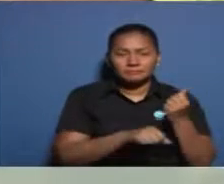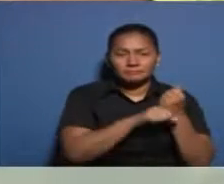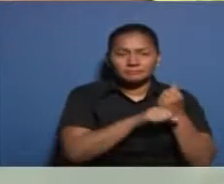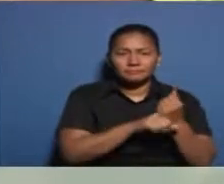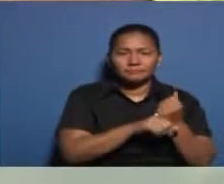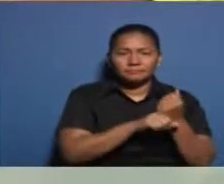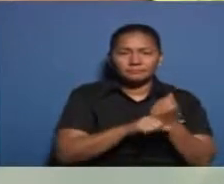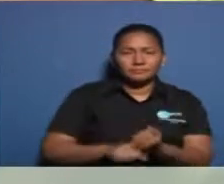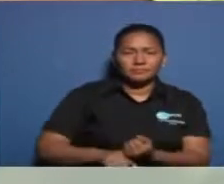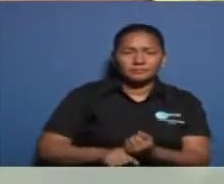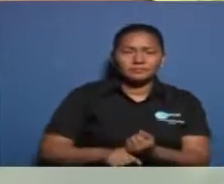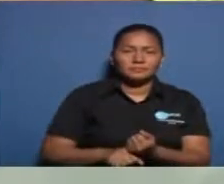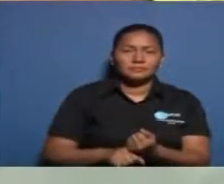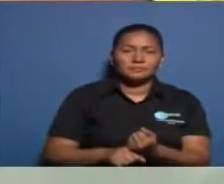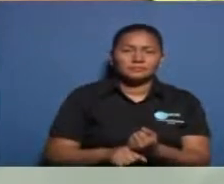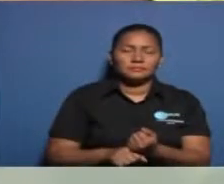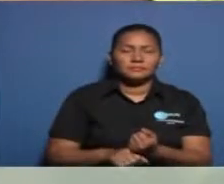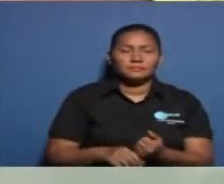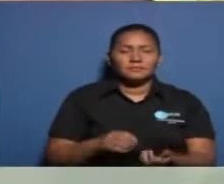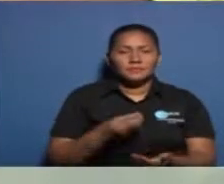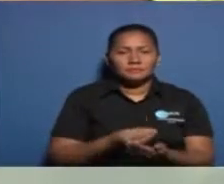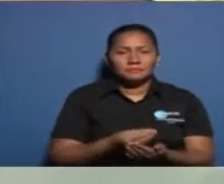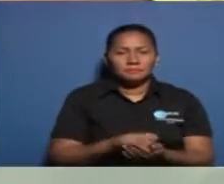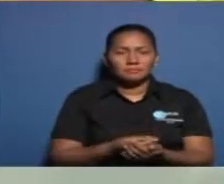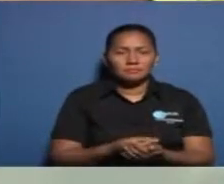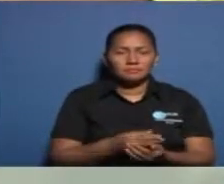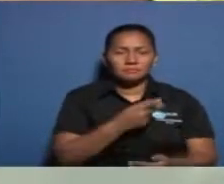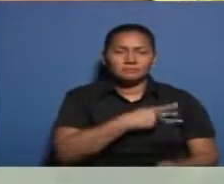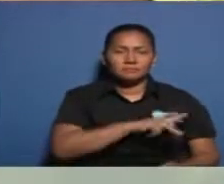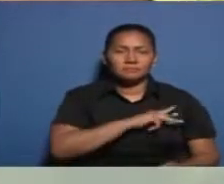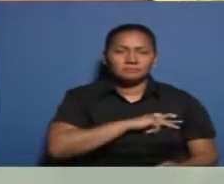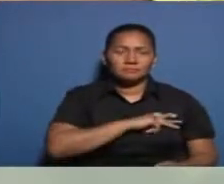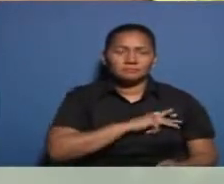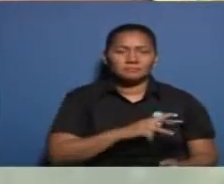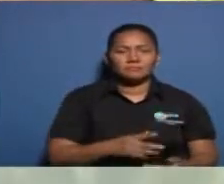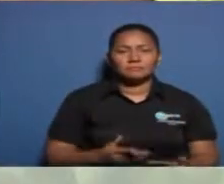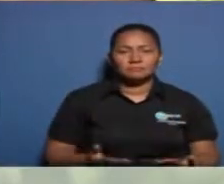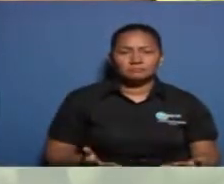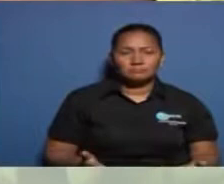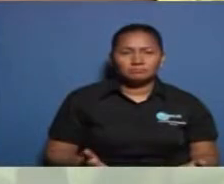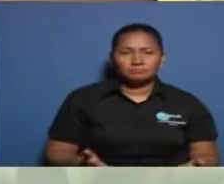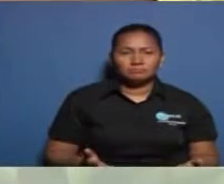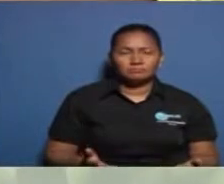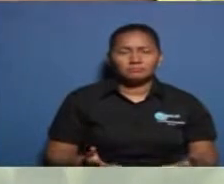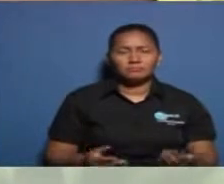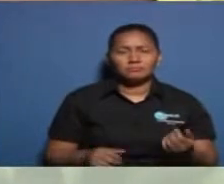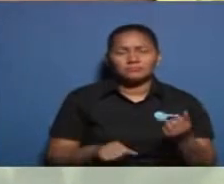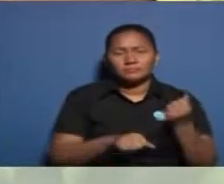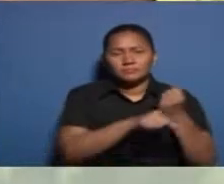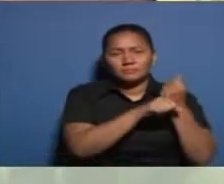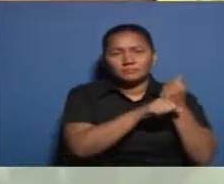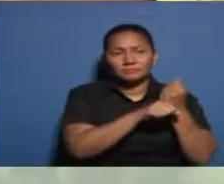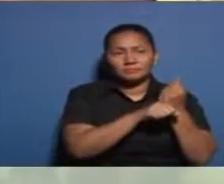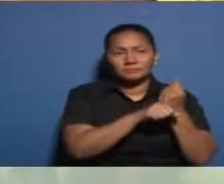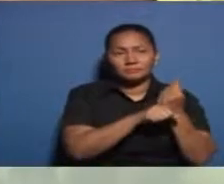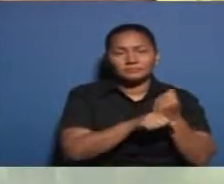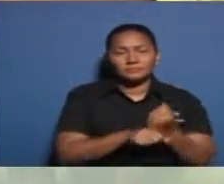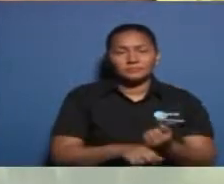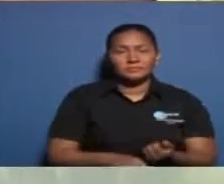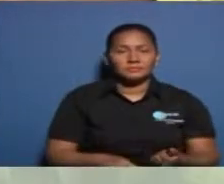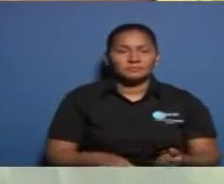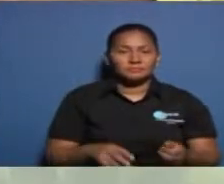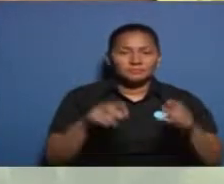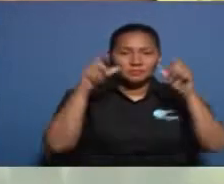política en este país nuestro se necesita tener un respaldo económico no sólo eso incluso para ser reina del kinder